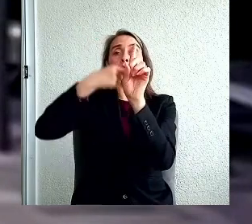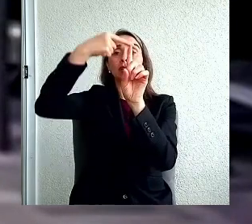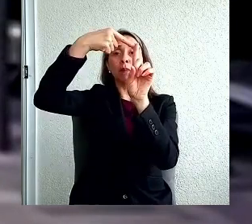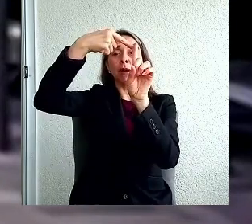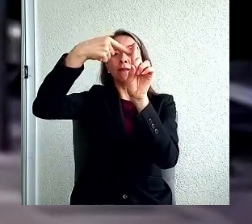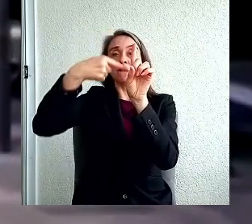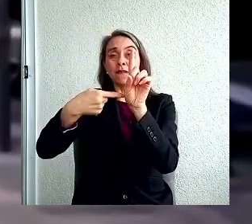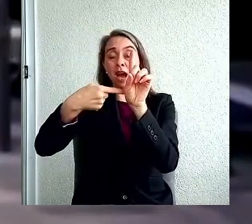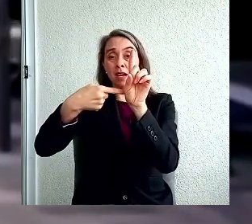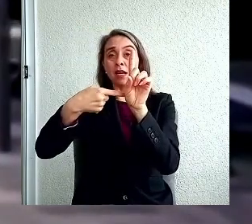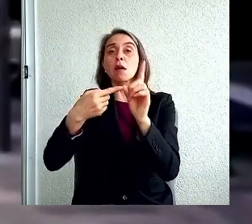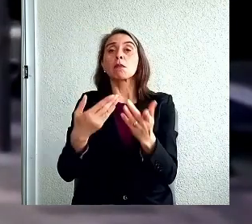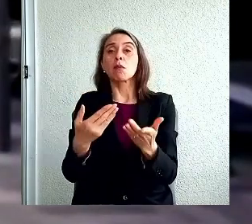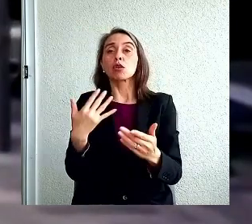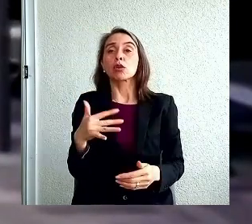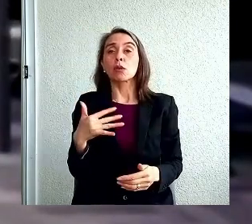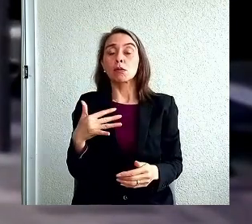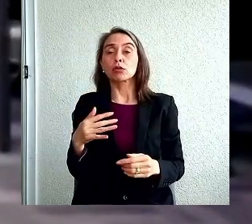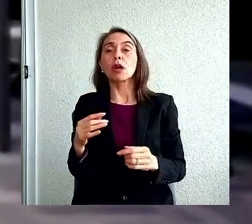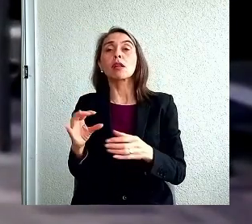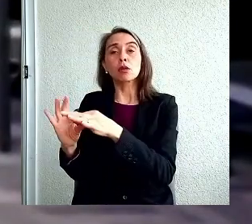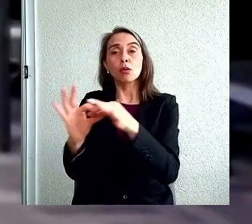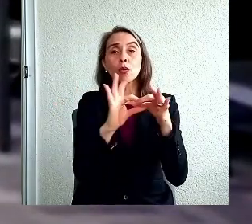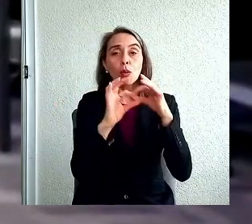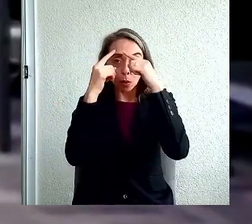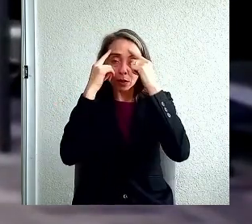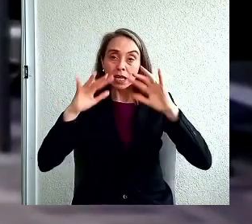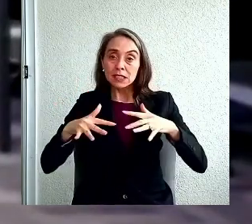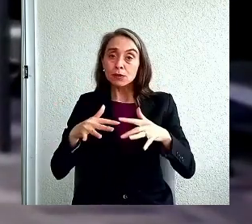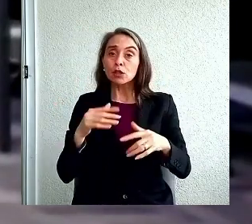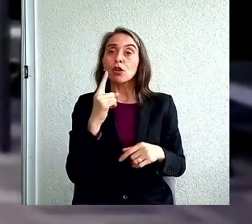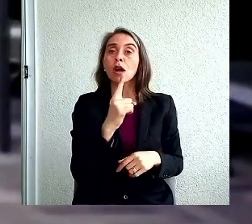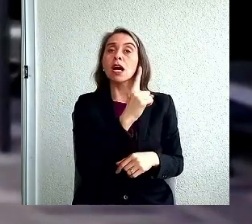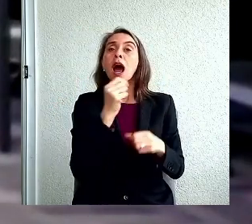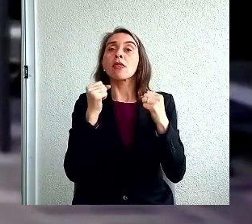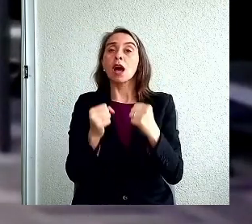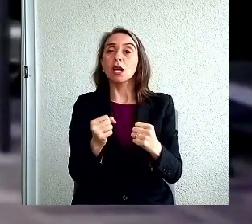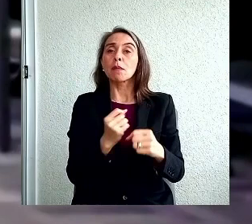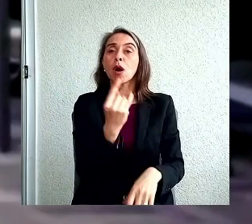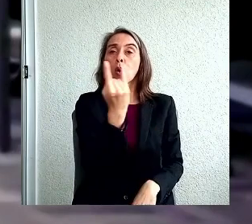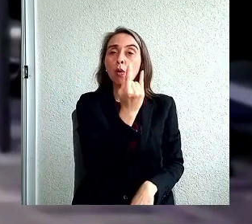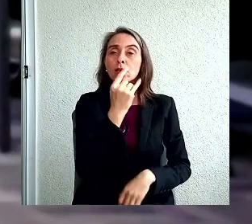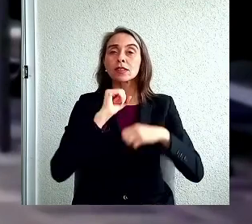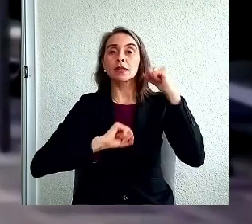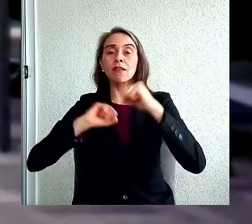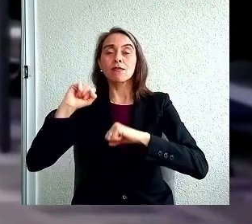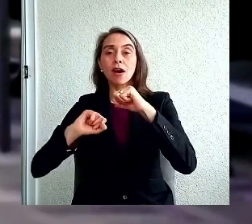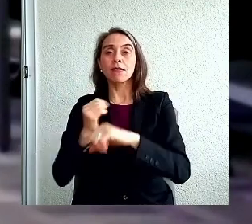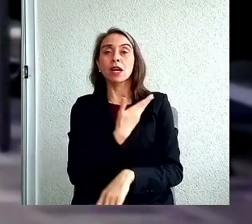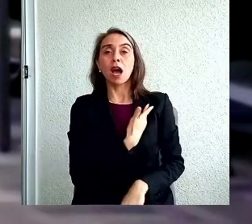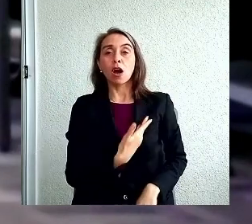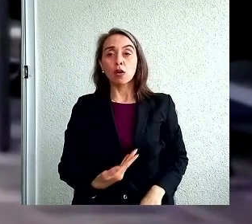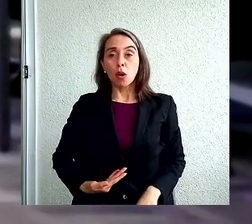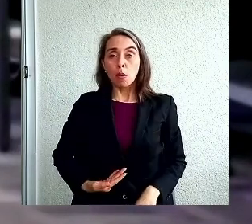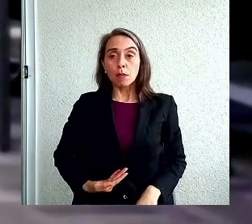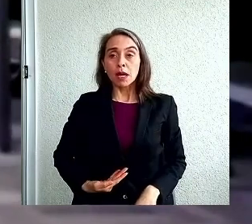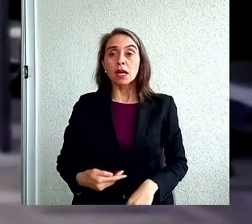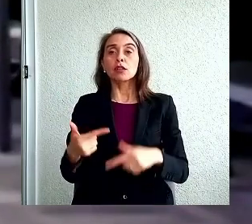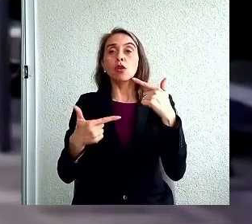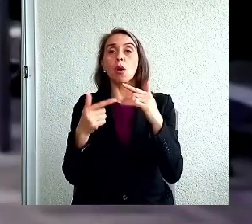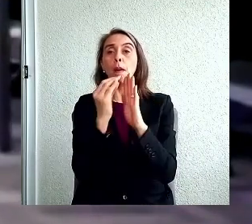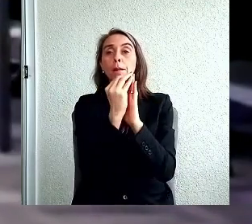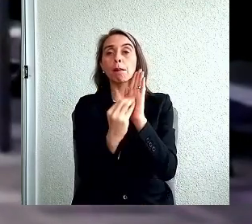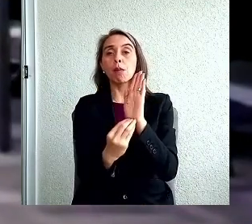aunar esfuerzos y también capacidades desde la academia, la industria y el gobierno a través de las políticas públicas. En